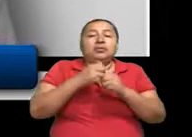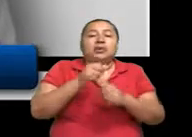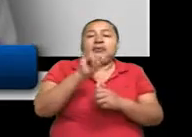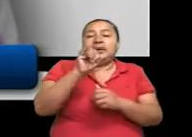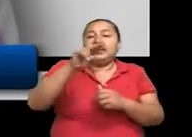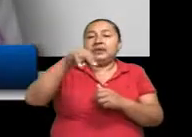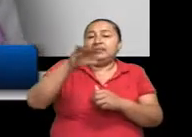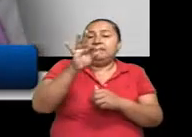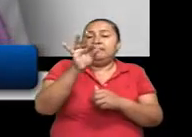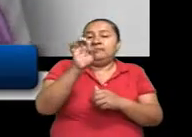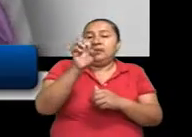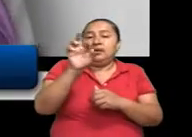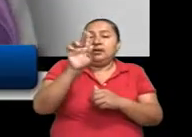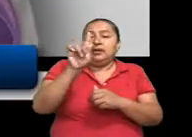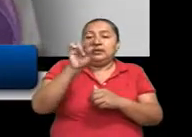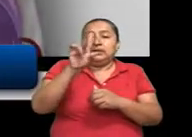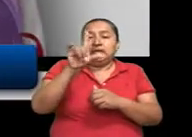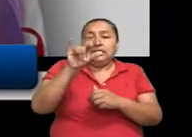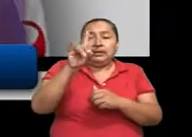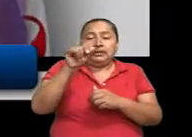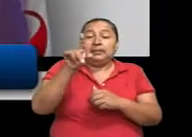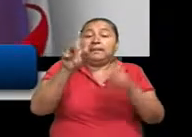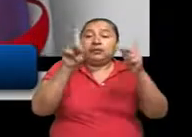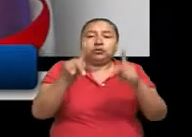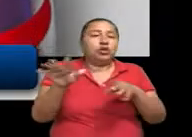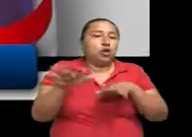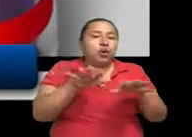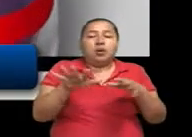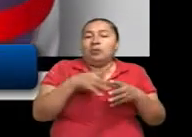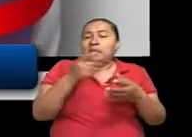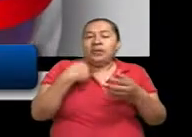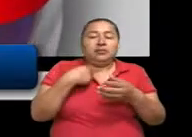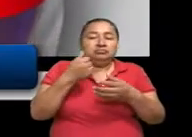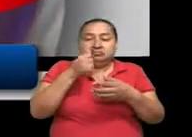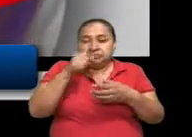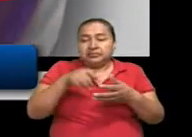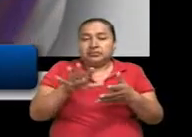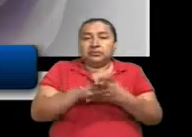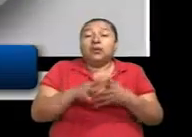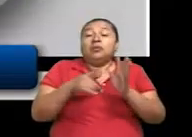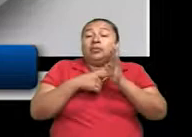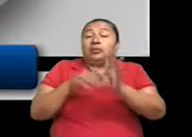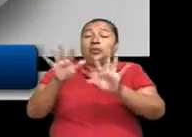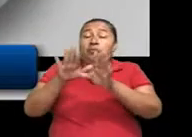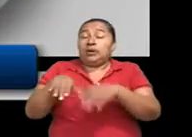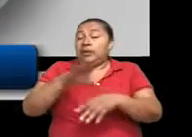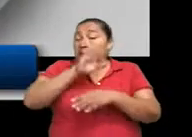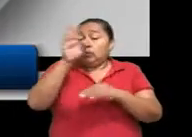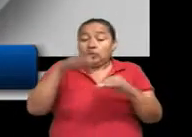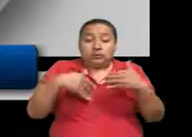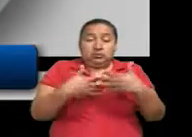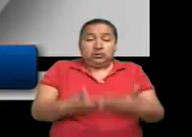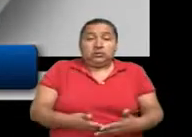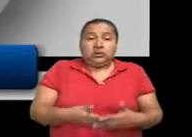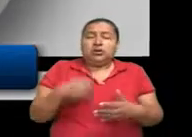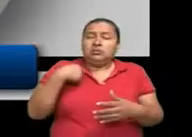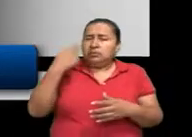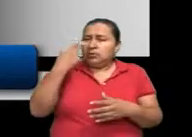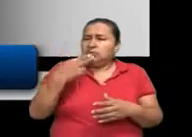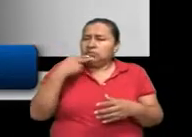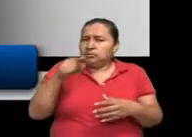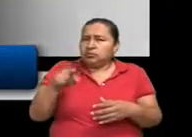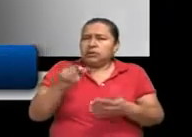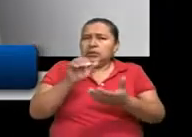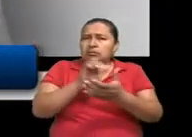infertilidad. Esos casos, a las mujeres que dicen que nunca han salido embarazadas, le preguntan